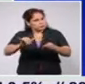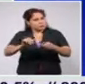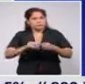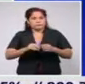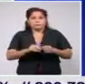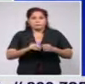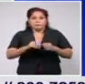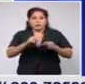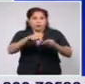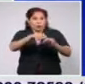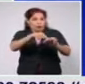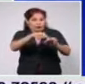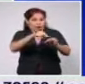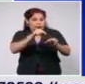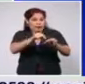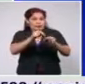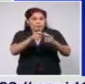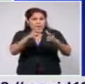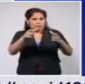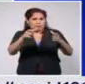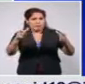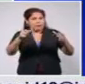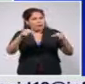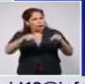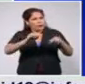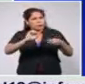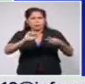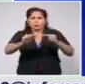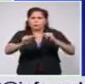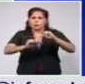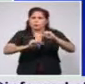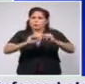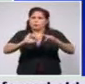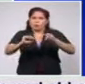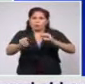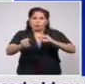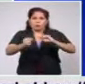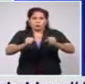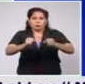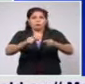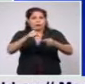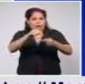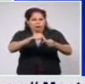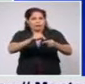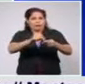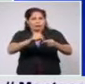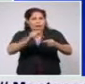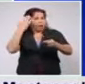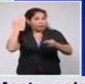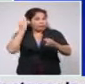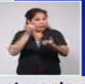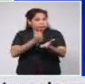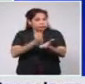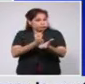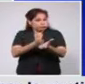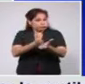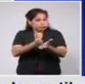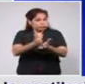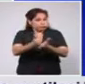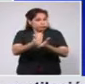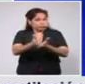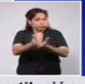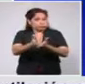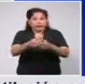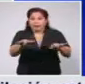municipio que tuvo una elevada transmisión y de todas formas, aunque se había mantenido con